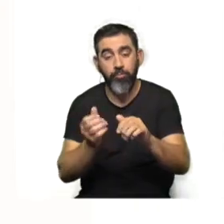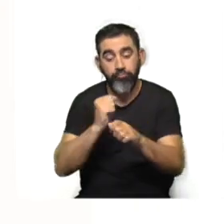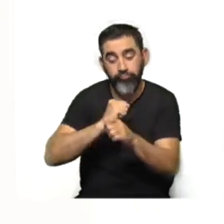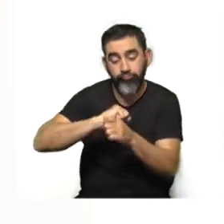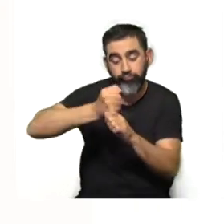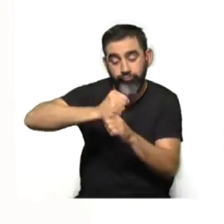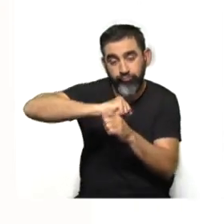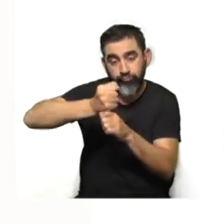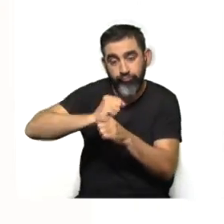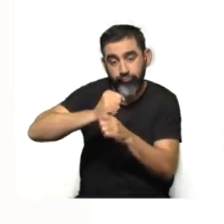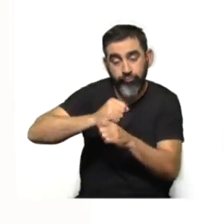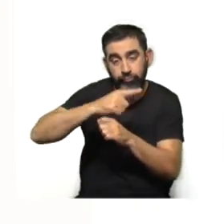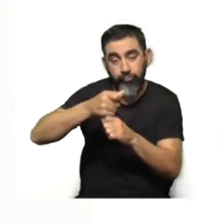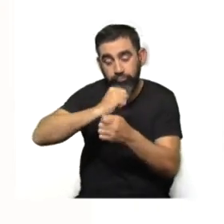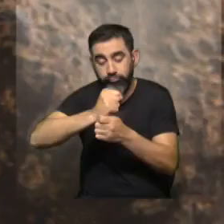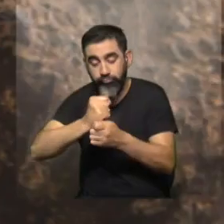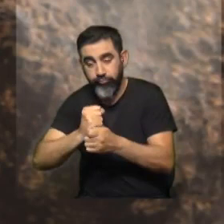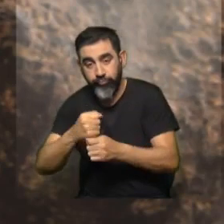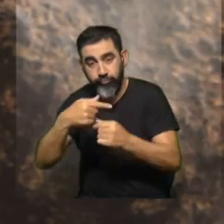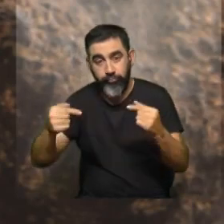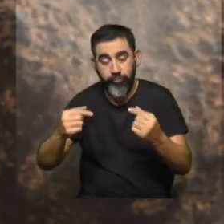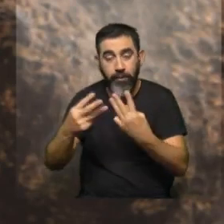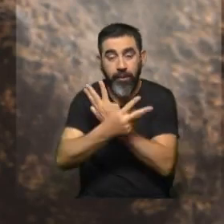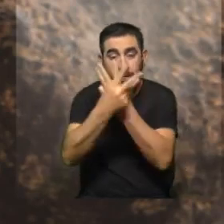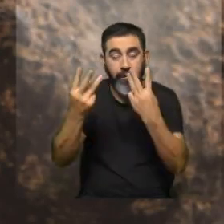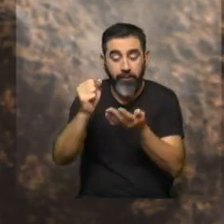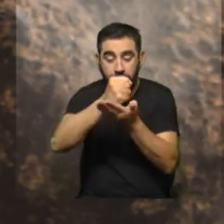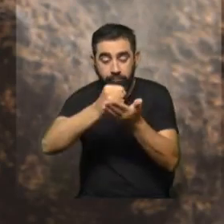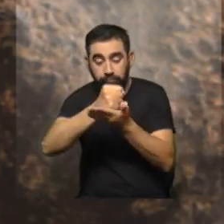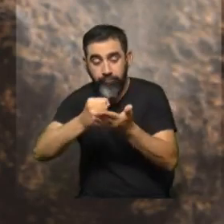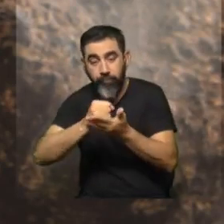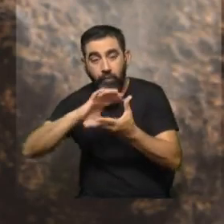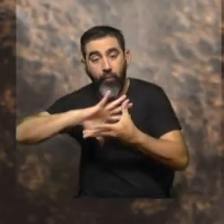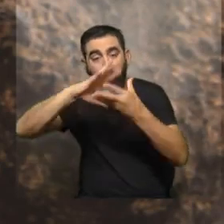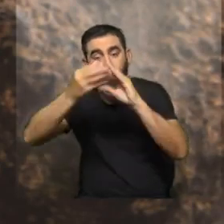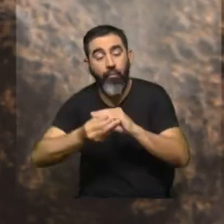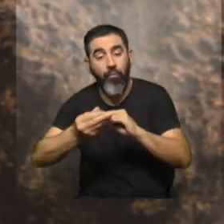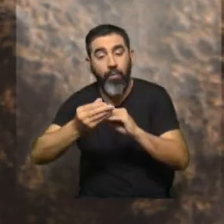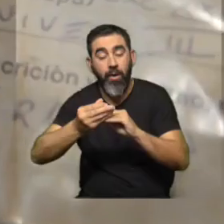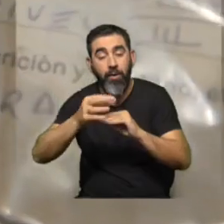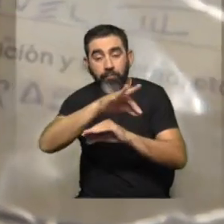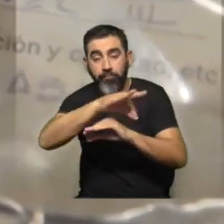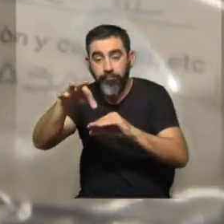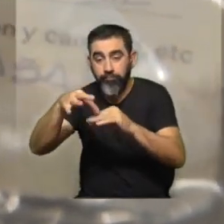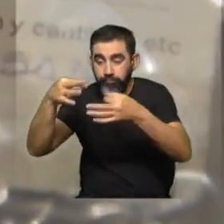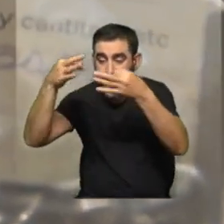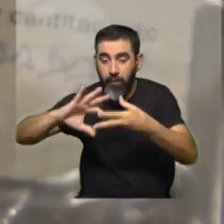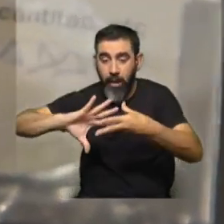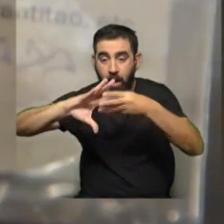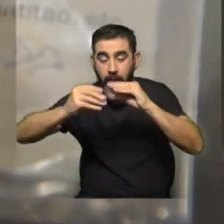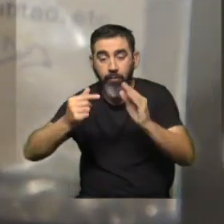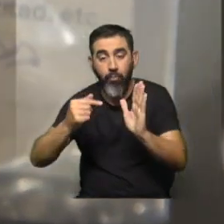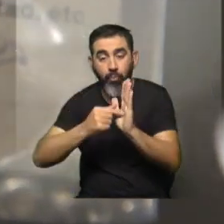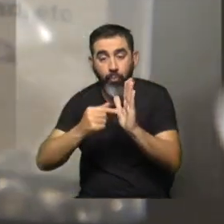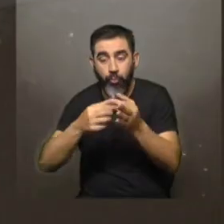para después poder grabarlas. En general las placas grabadas tienen motivos geométricos, abstractos, con